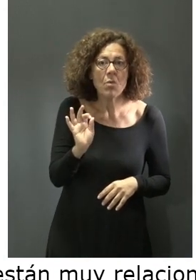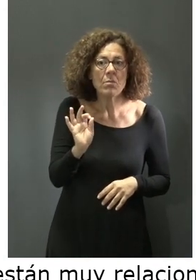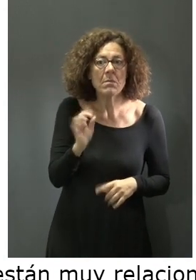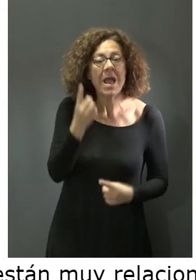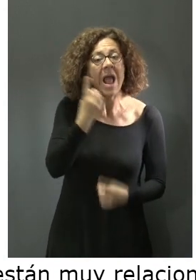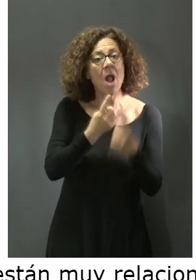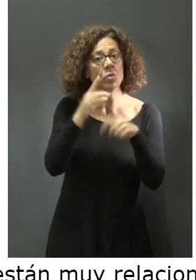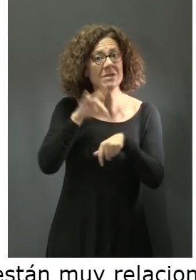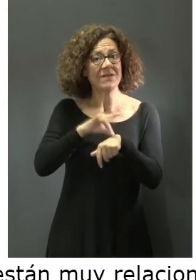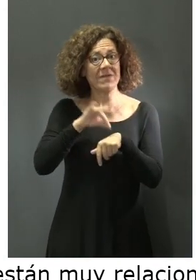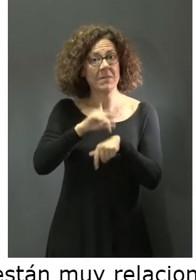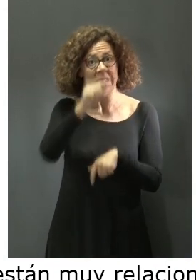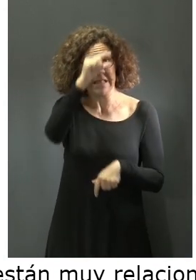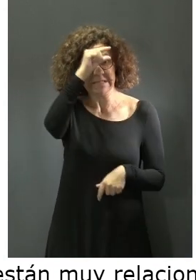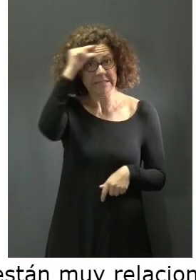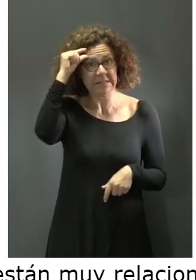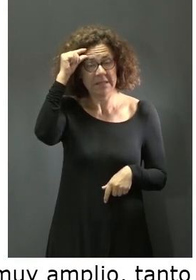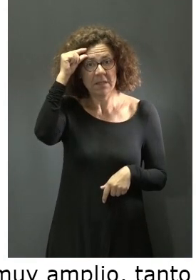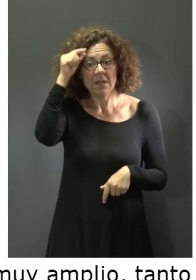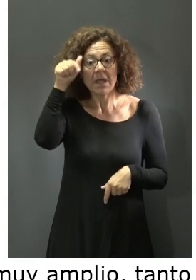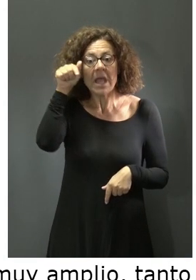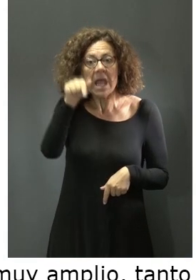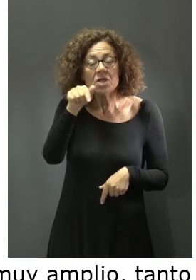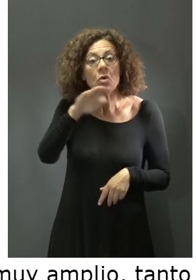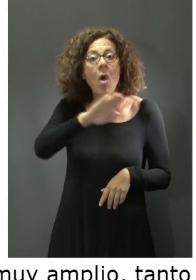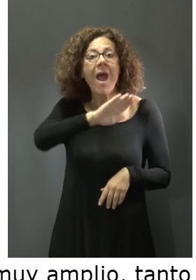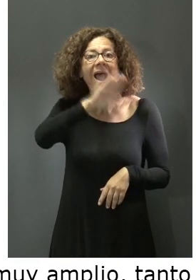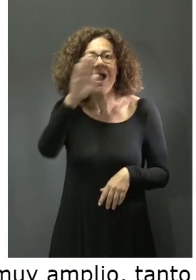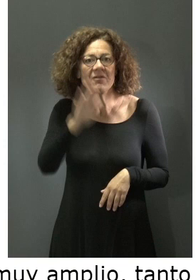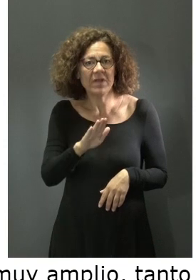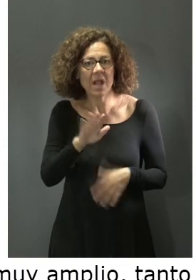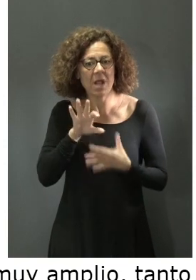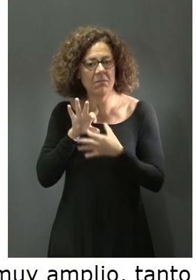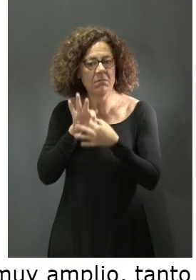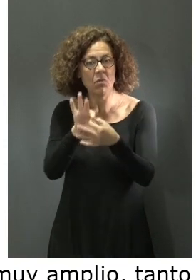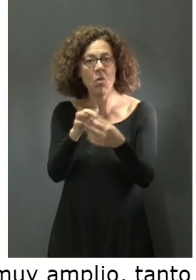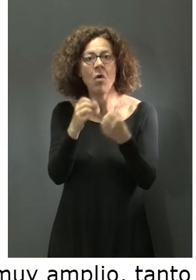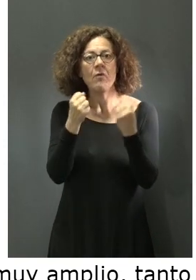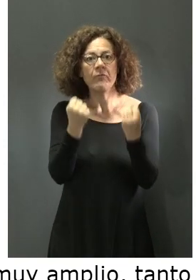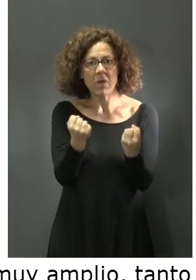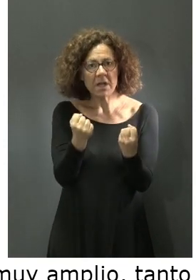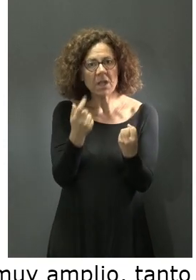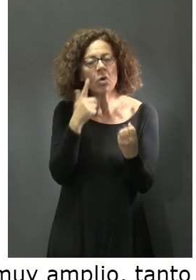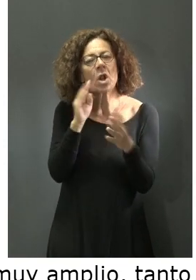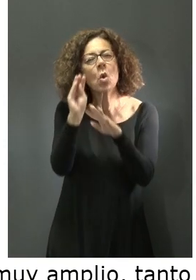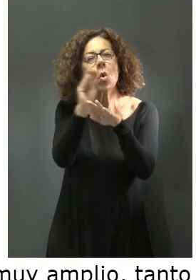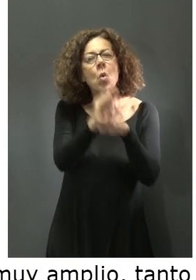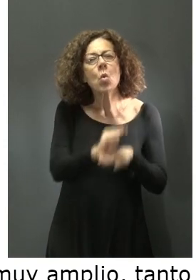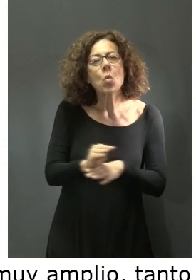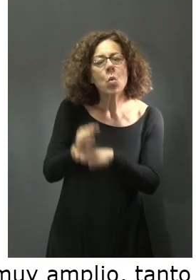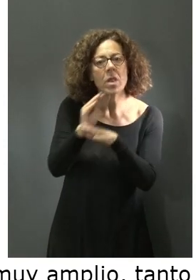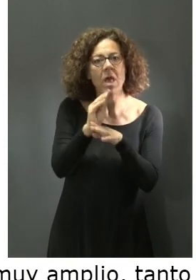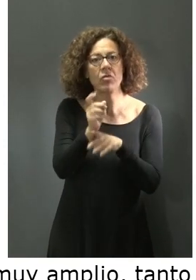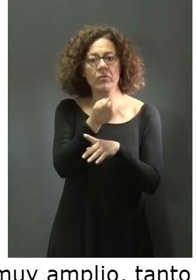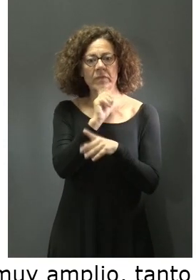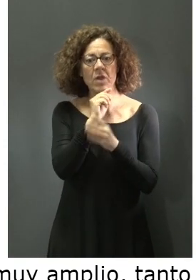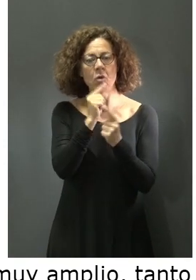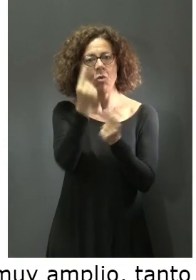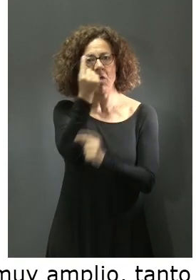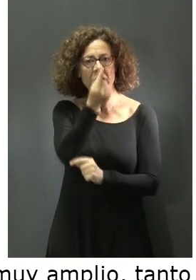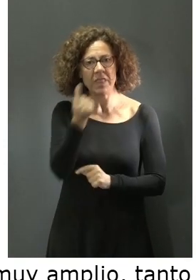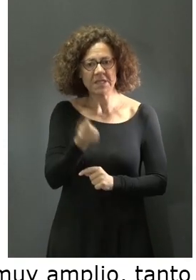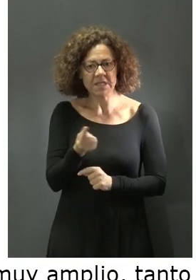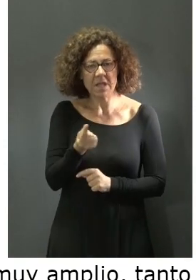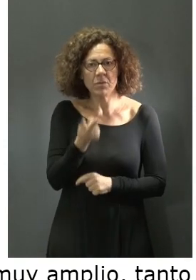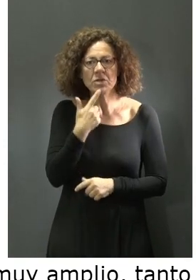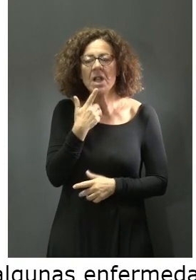algunas enfermedades mentales, todo eso al final viene muy relacionado con el cuidado de esos factores de diseño que hablábamos antes, o